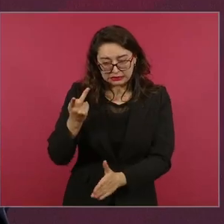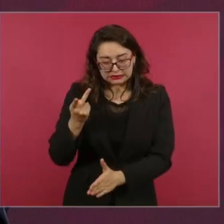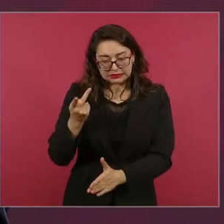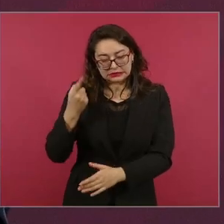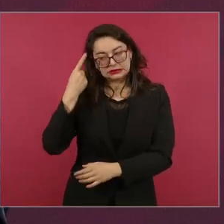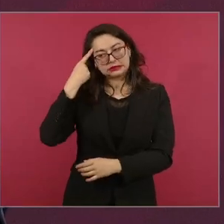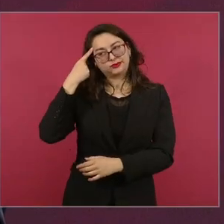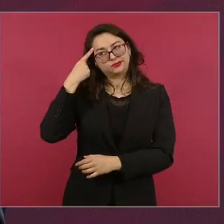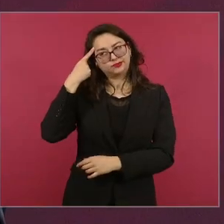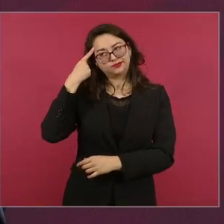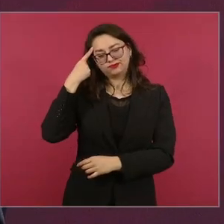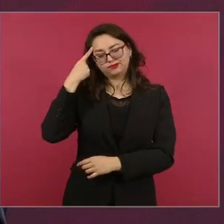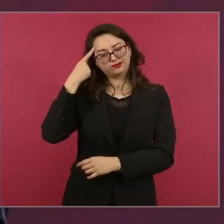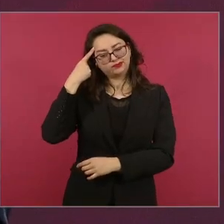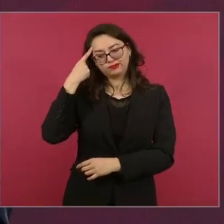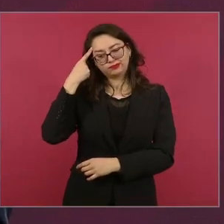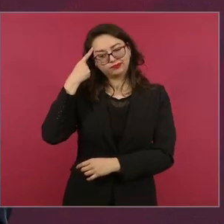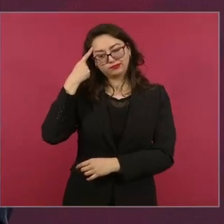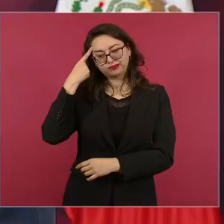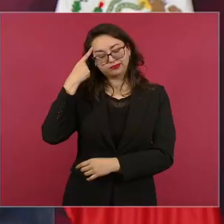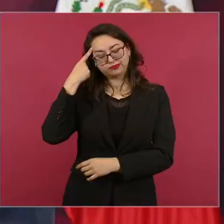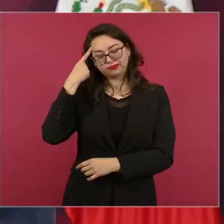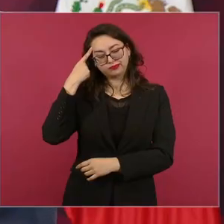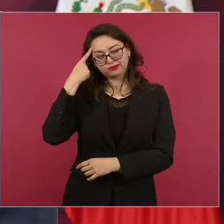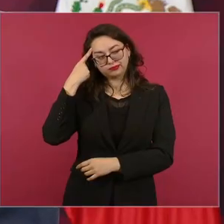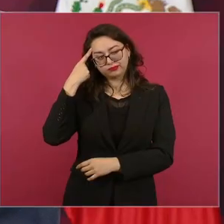las grandes potencias, en este caso